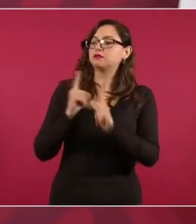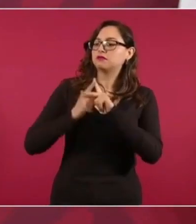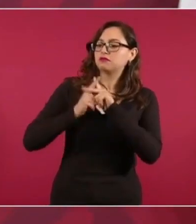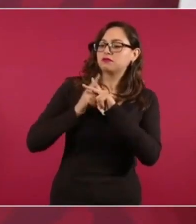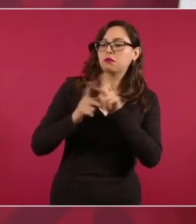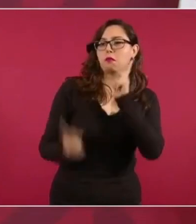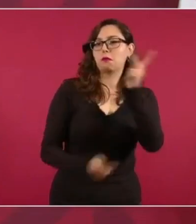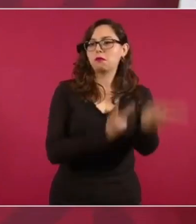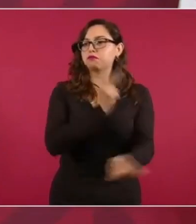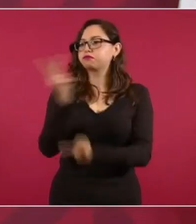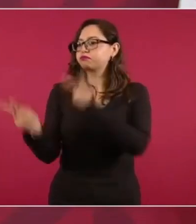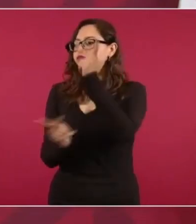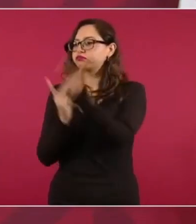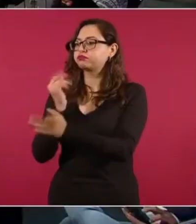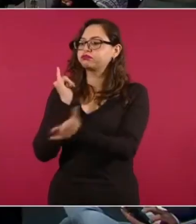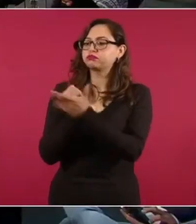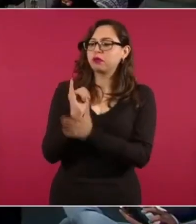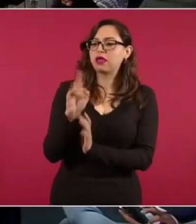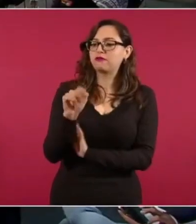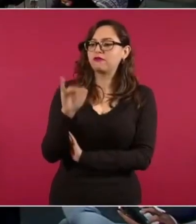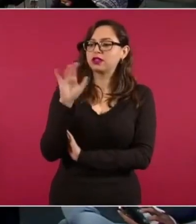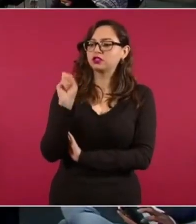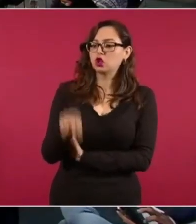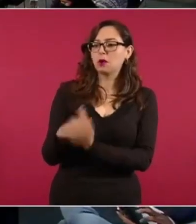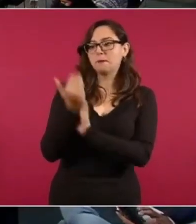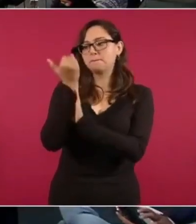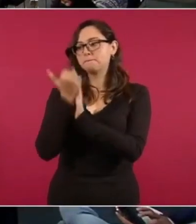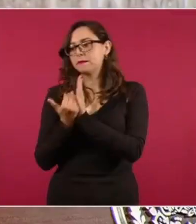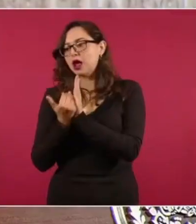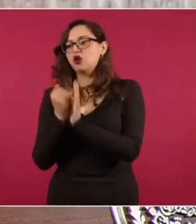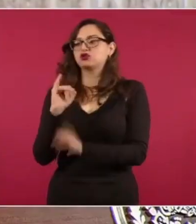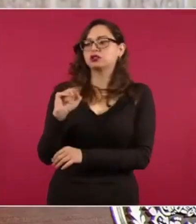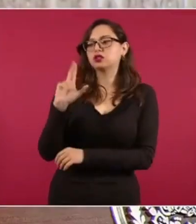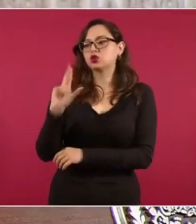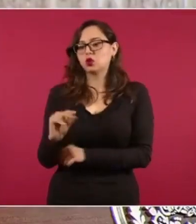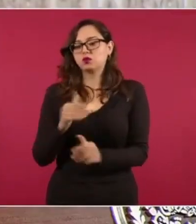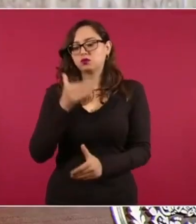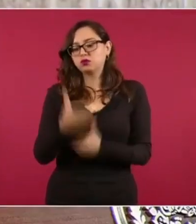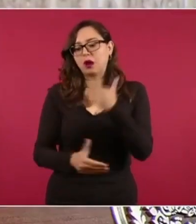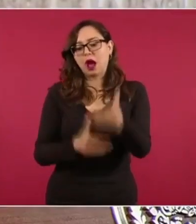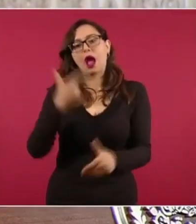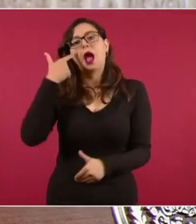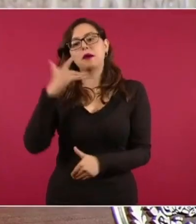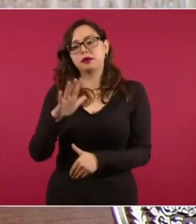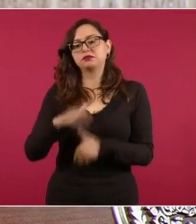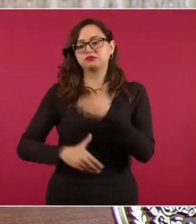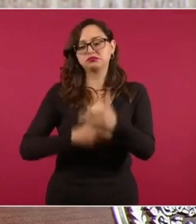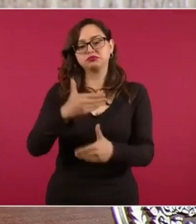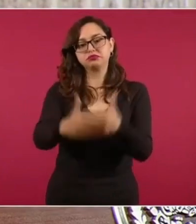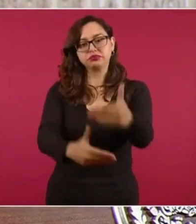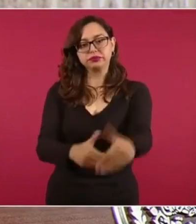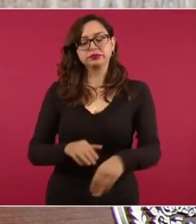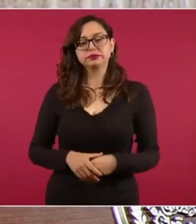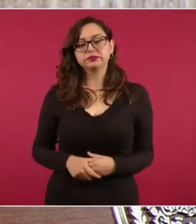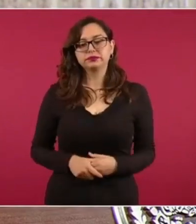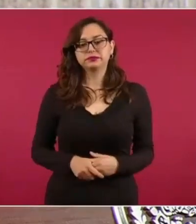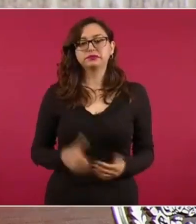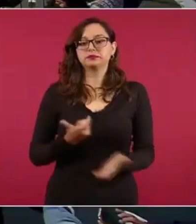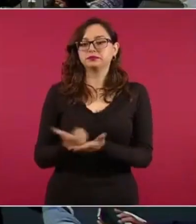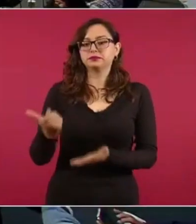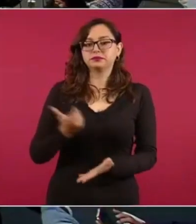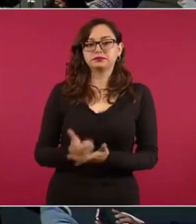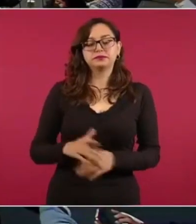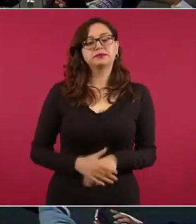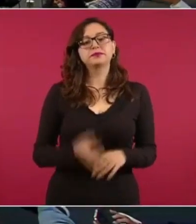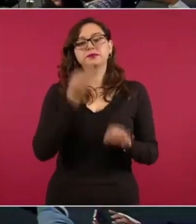sobre inflación, y a partir de ahí decidimos sobre salarios. Muy bien,